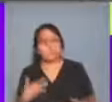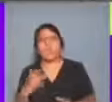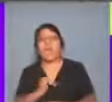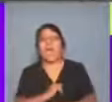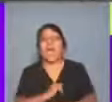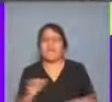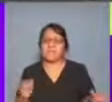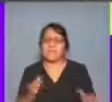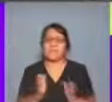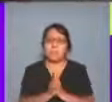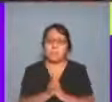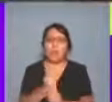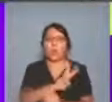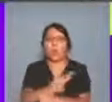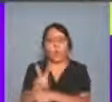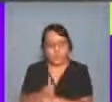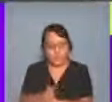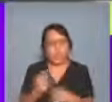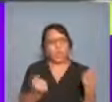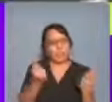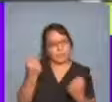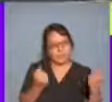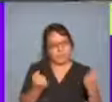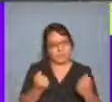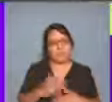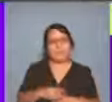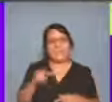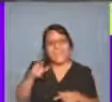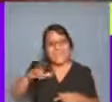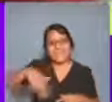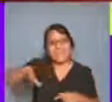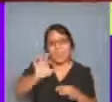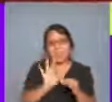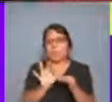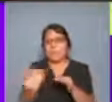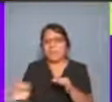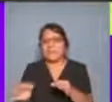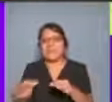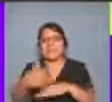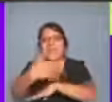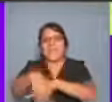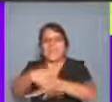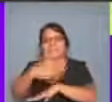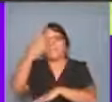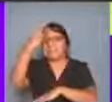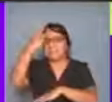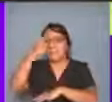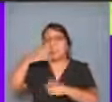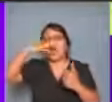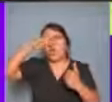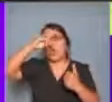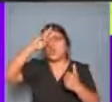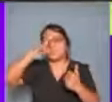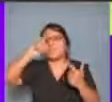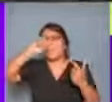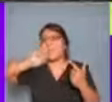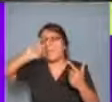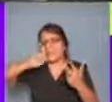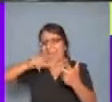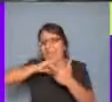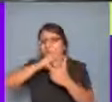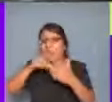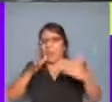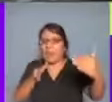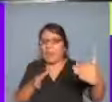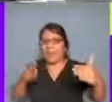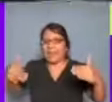manejar con muchísima precaución si pueden evitar esa zona de Bustamante Calle San Martín gorriti belgrano todas las calles que